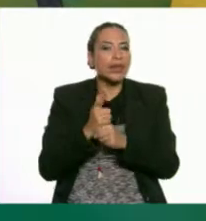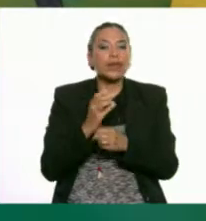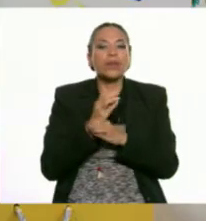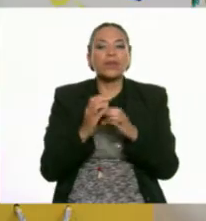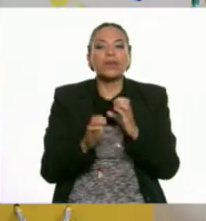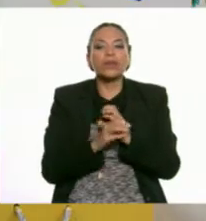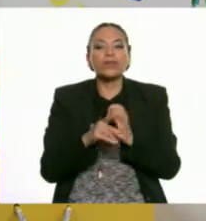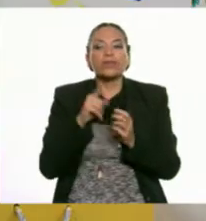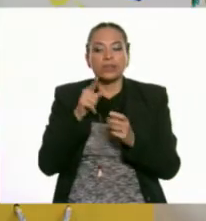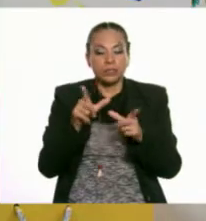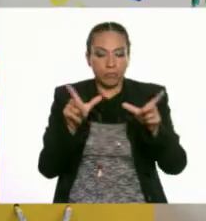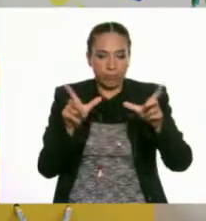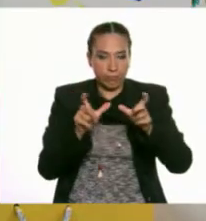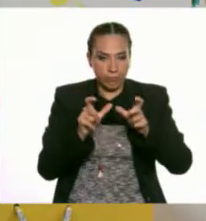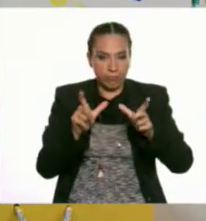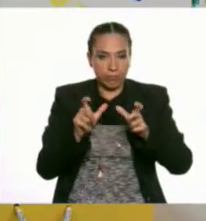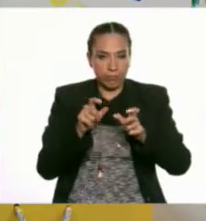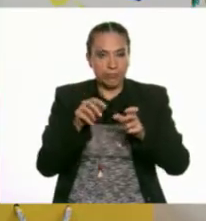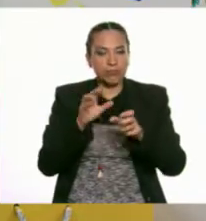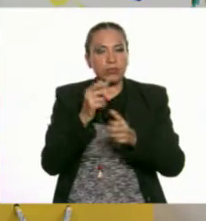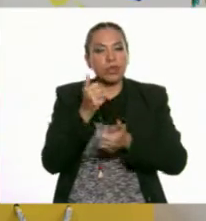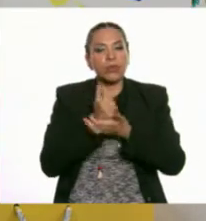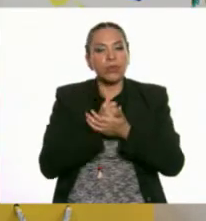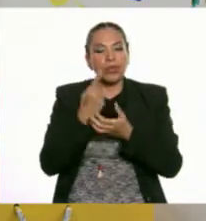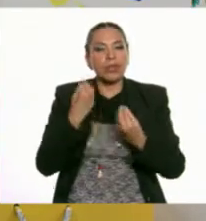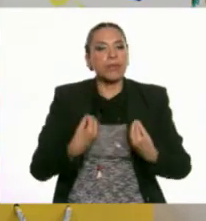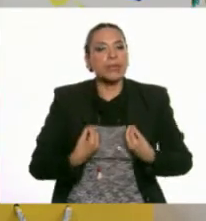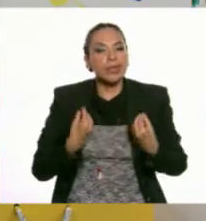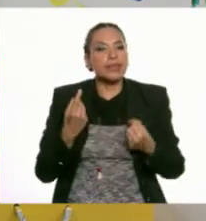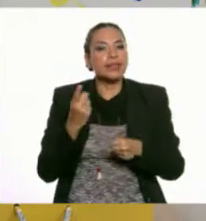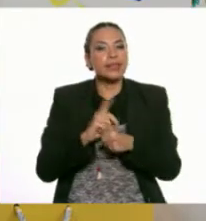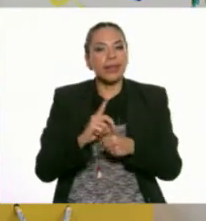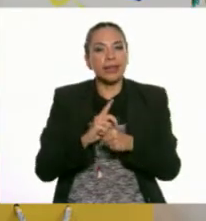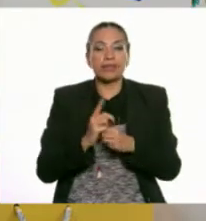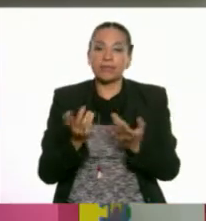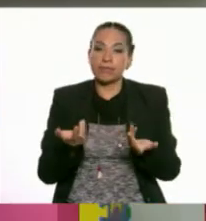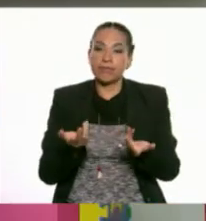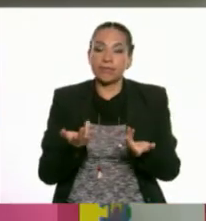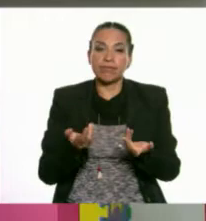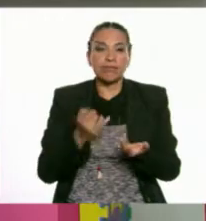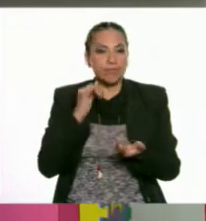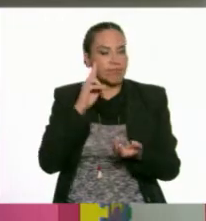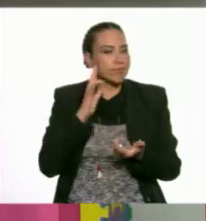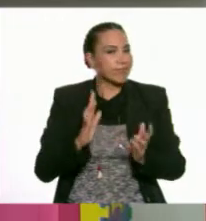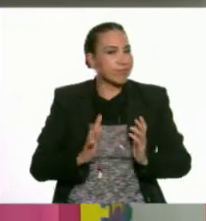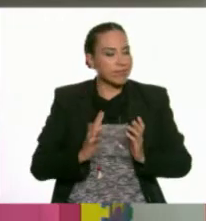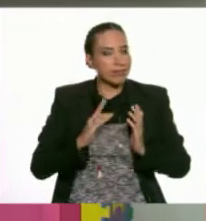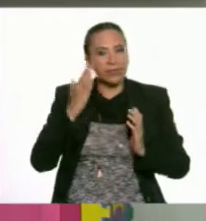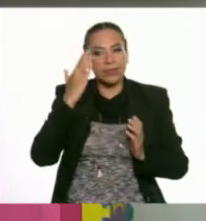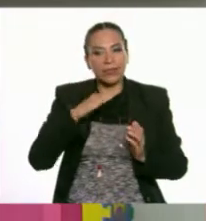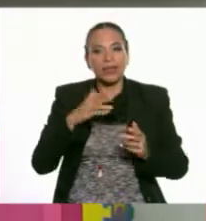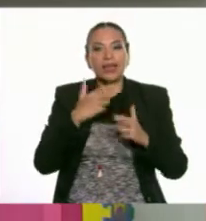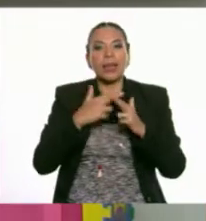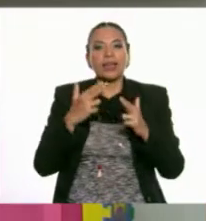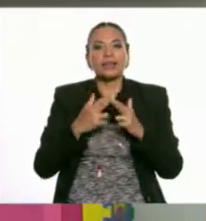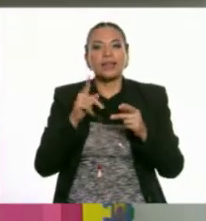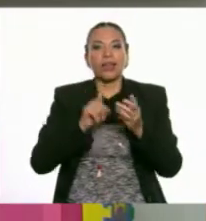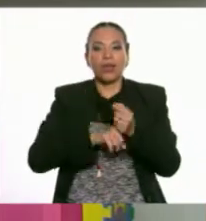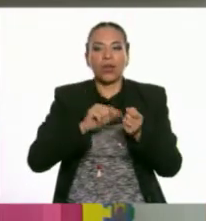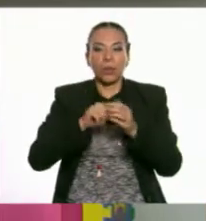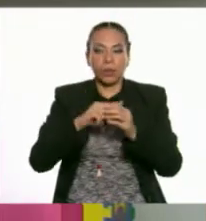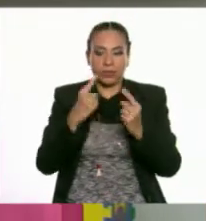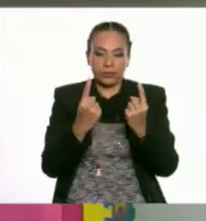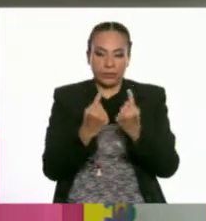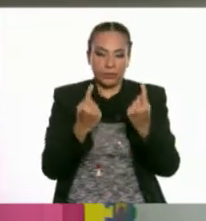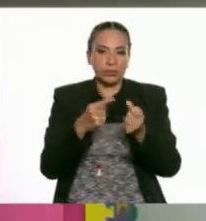los electroimanes y los imanes nos ayudan en la vida cotidiana? Sí, me asombró saber que hasta la licuadora tiene